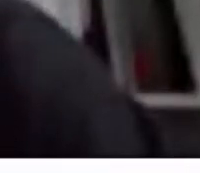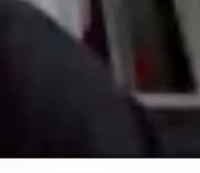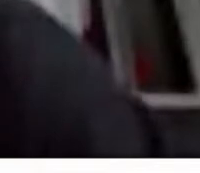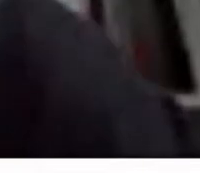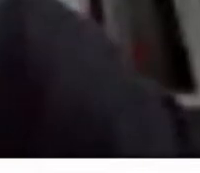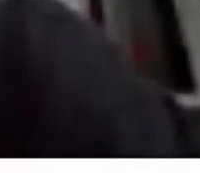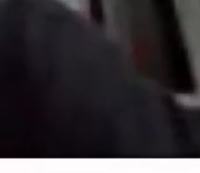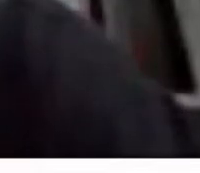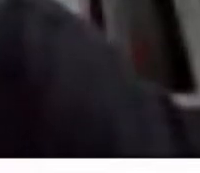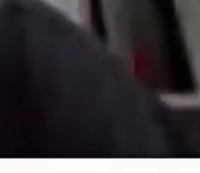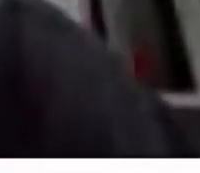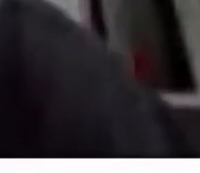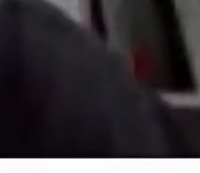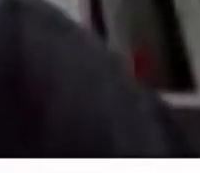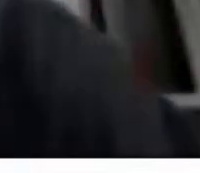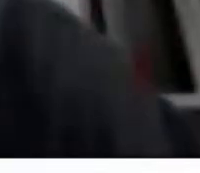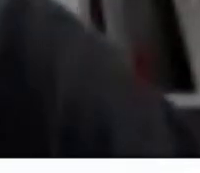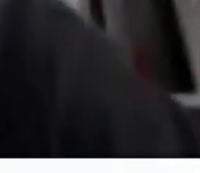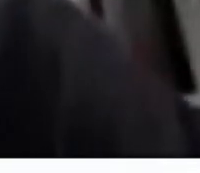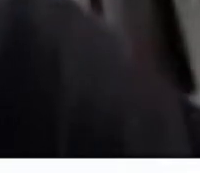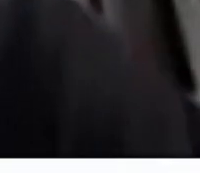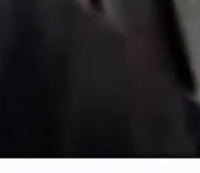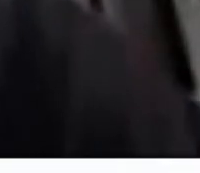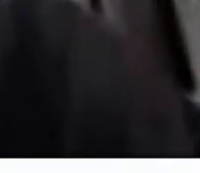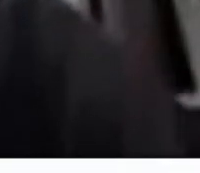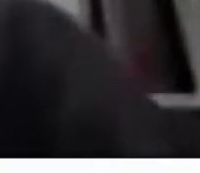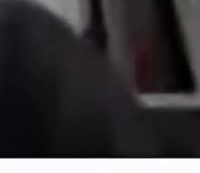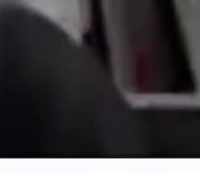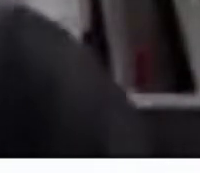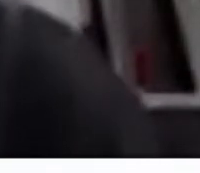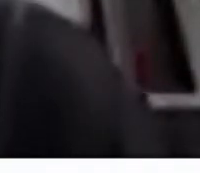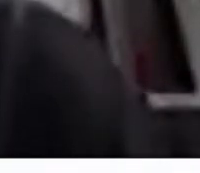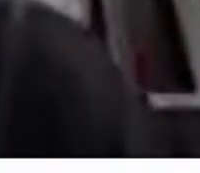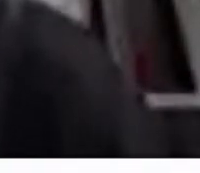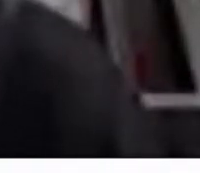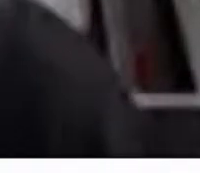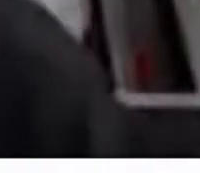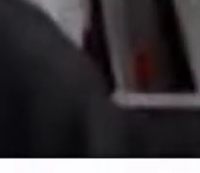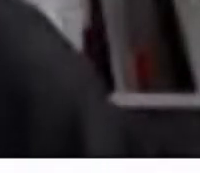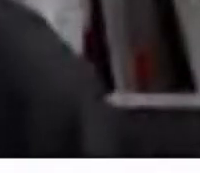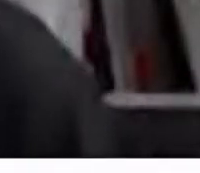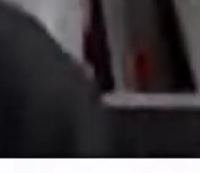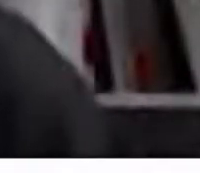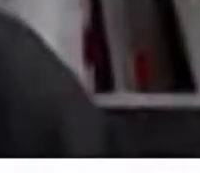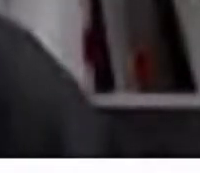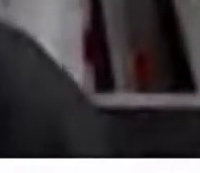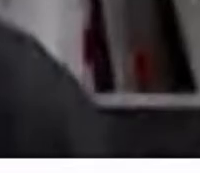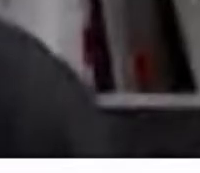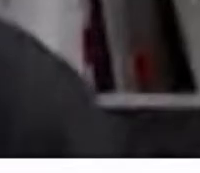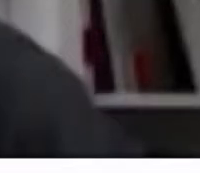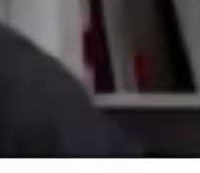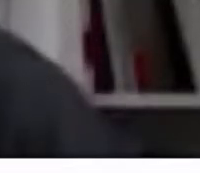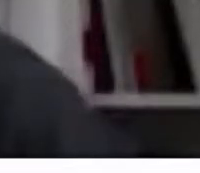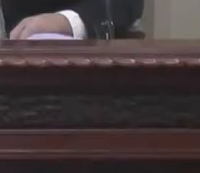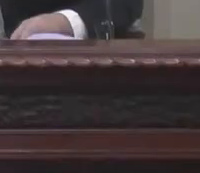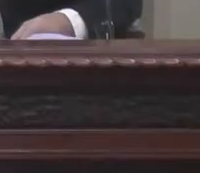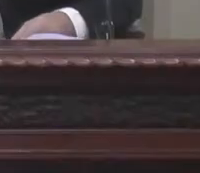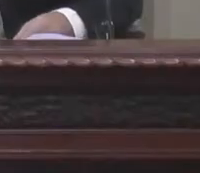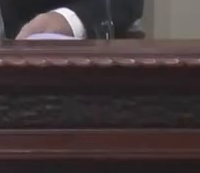inflación y busquemos soluciones que no repitan los errores del pasado. Gracias. Gracias, diputado